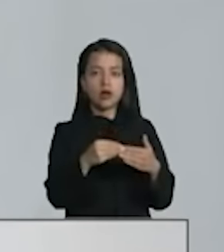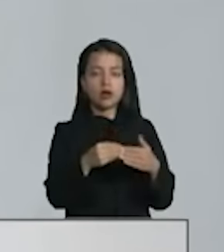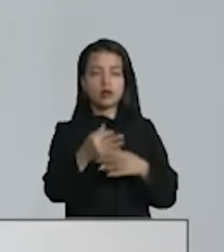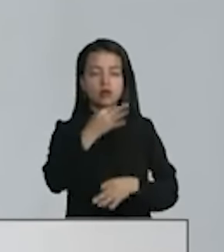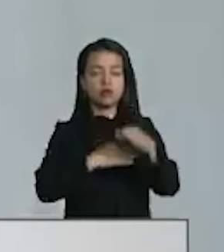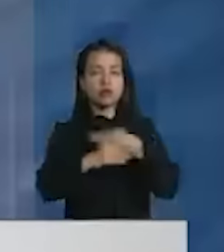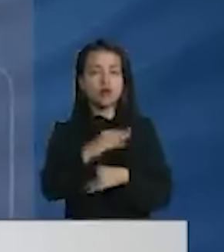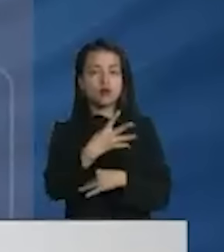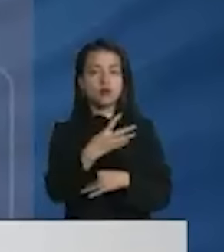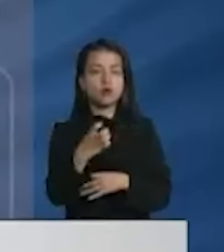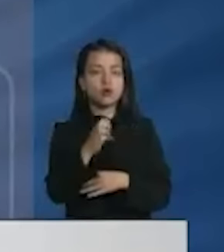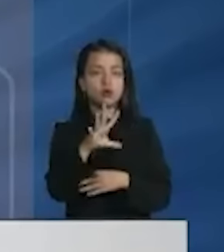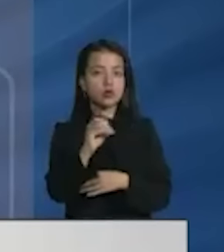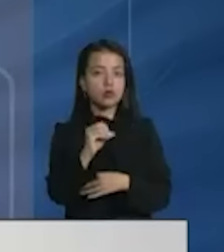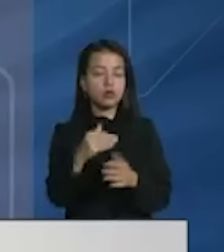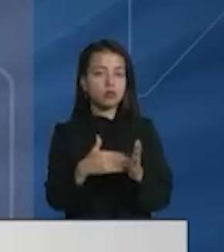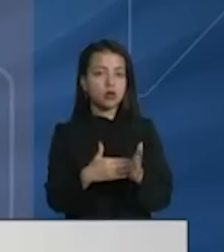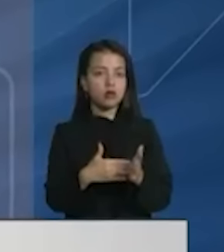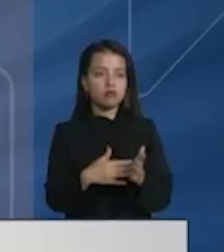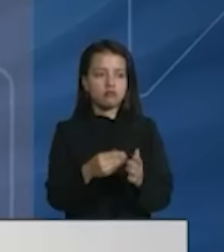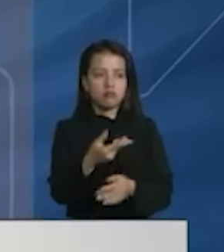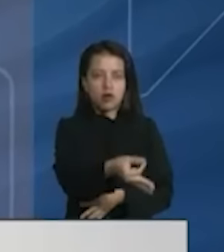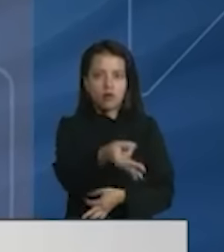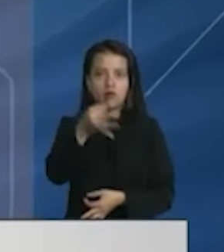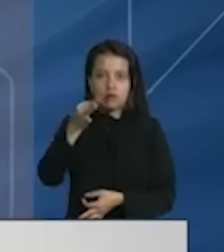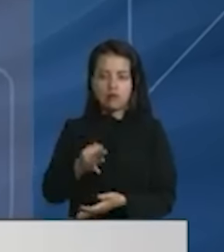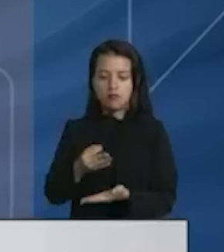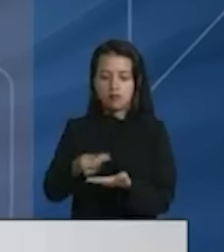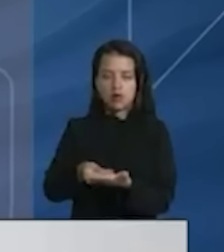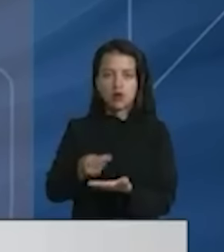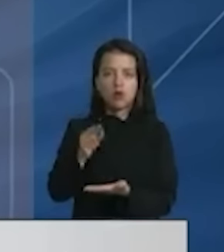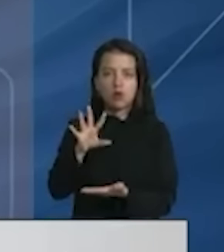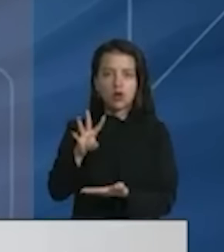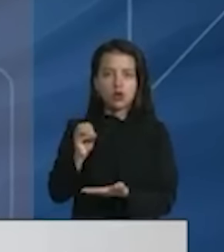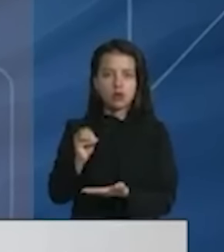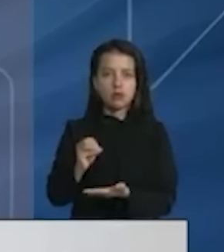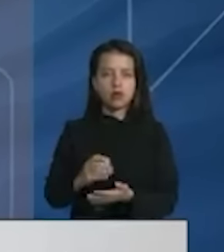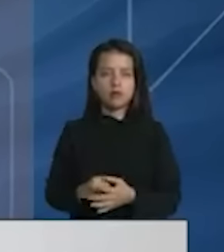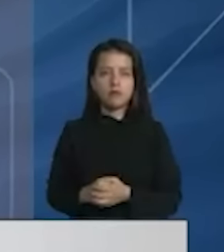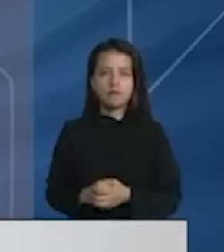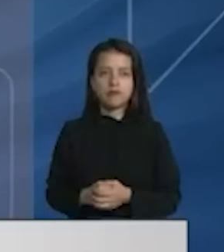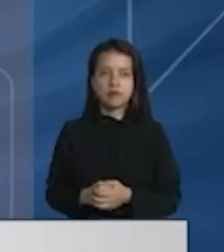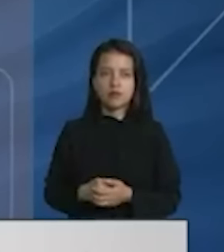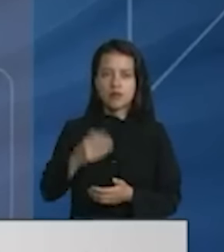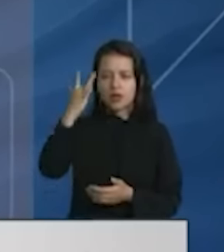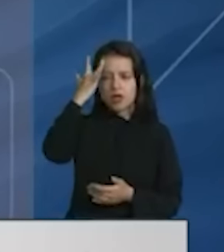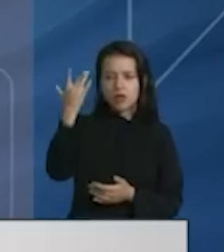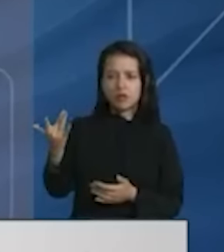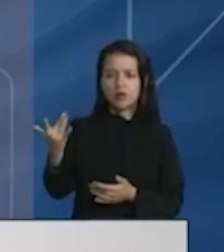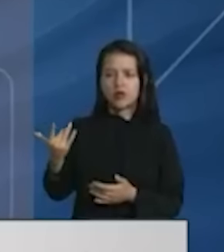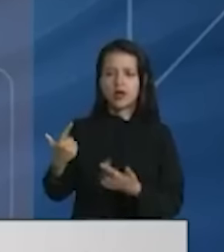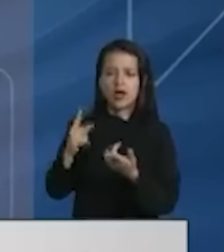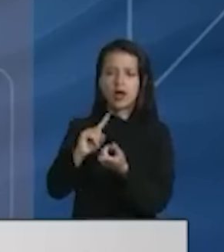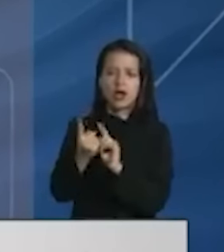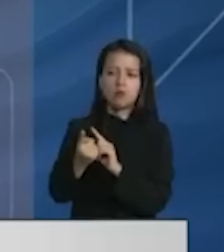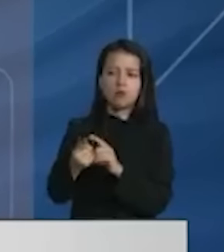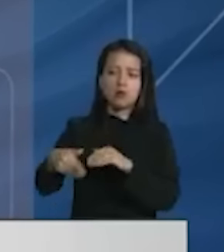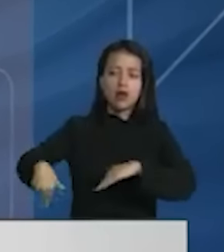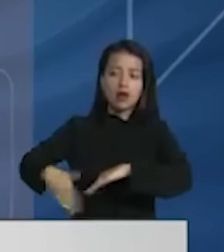400,000 pesos colombianos, que fue lo que él me dijo. Solo me dio 40 y no 400,000. ¿Por qué cambió en la calle y no en una casa de